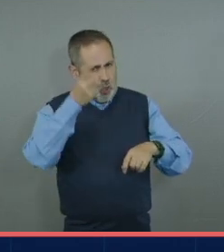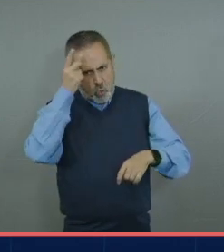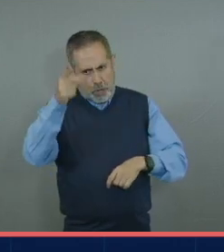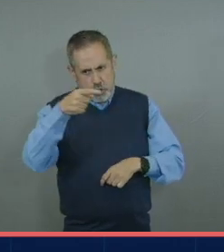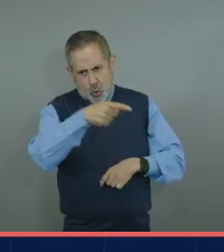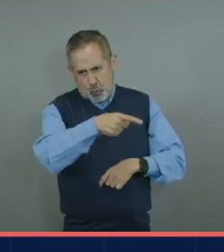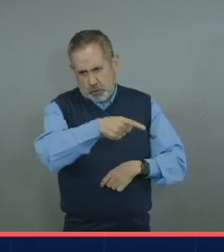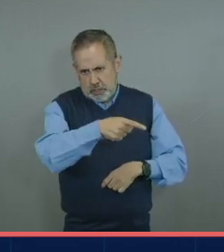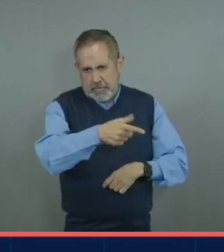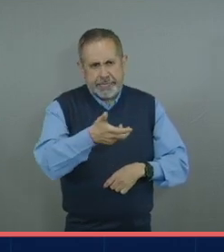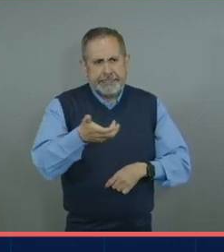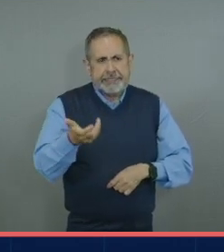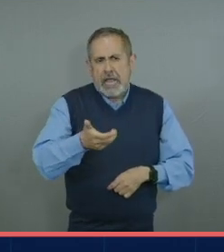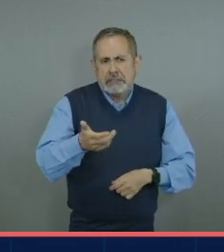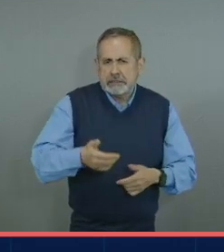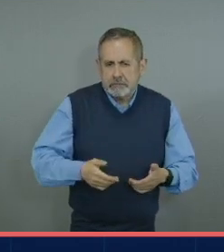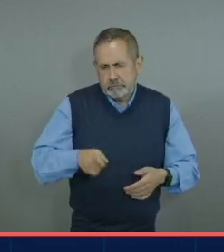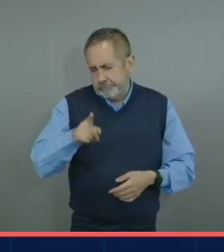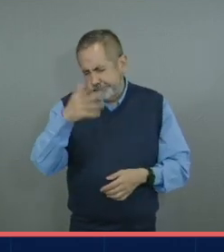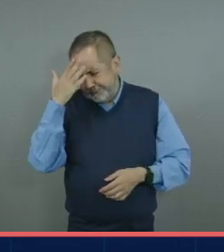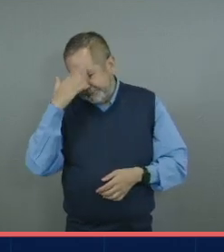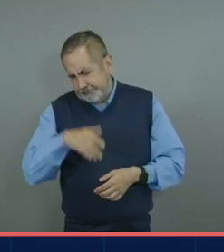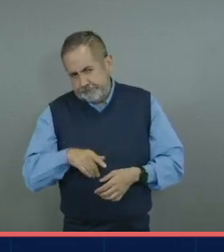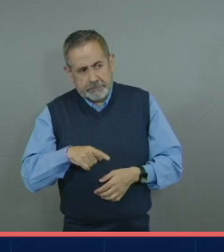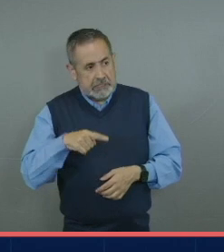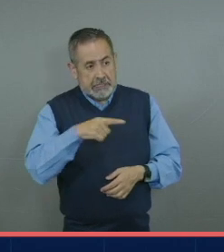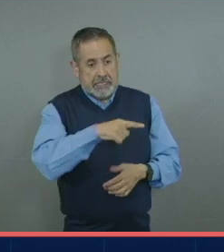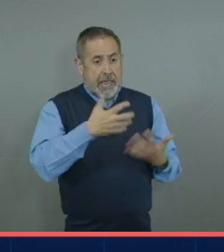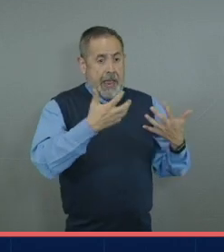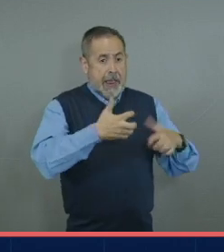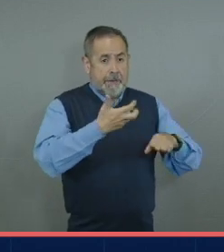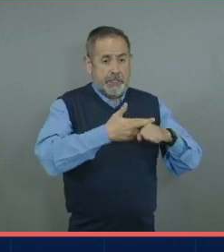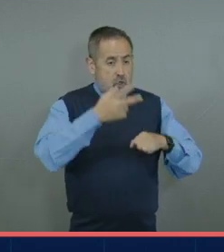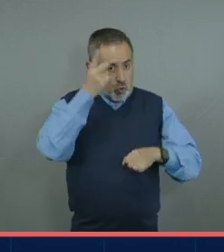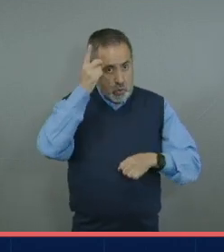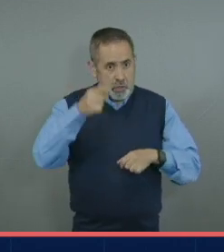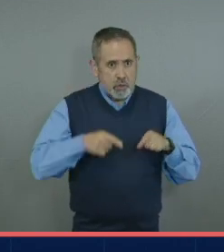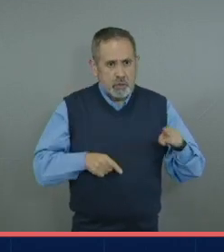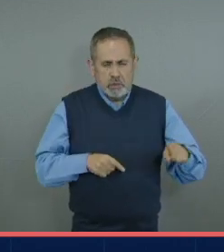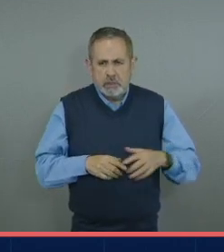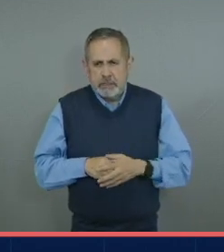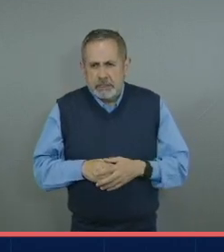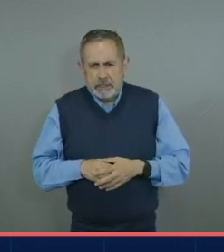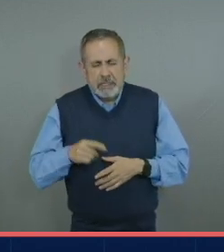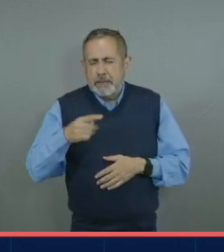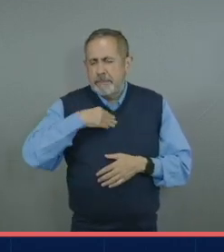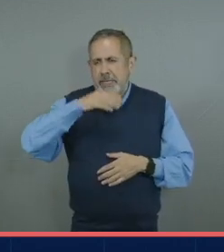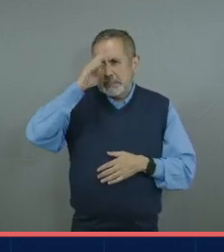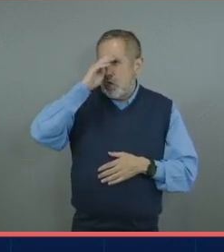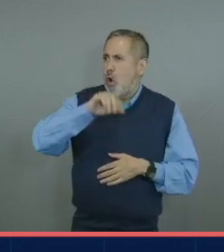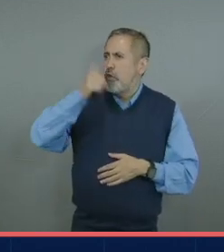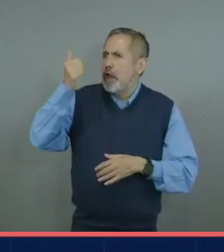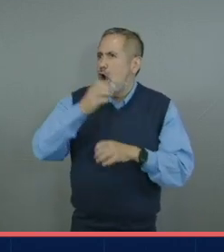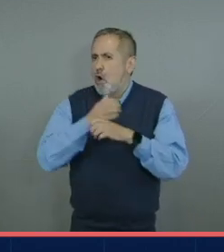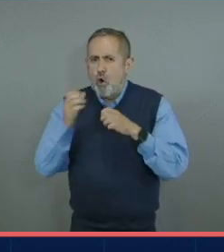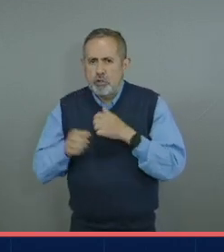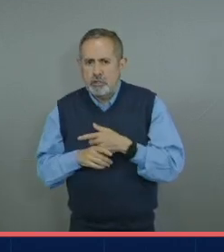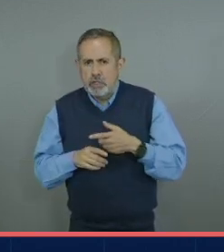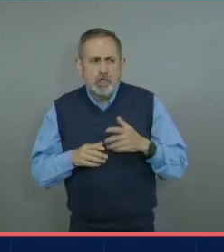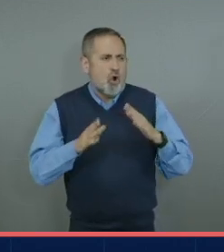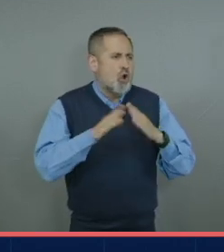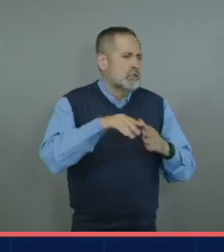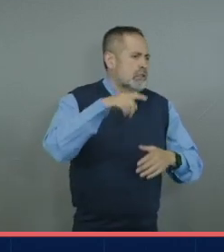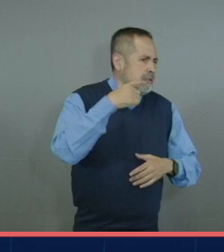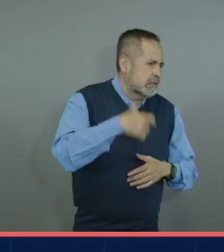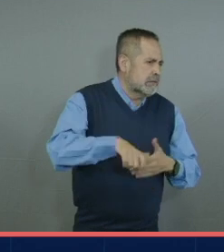mentir. Sinceramente, los empresarios parece que tienen o que viven en otro mundo, y no lo digo por lo que tienen